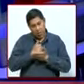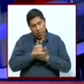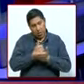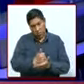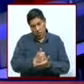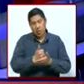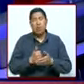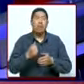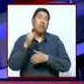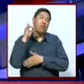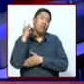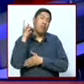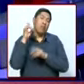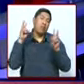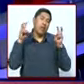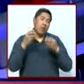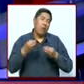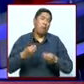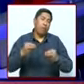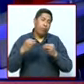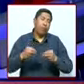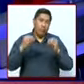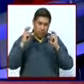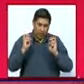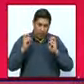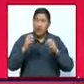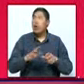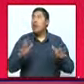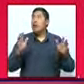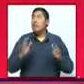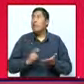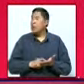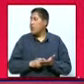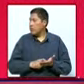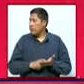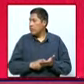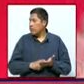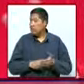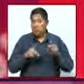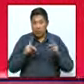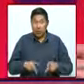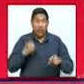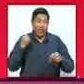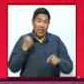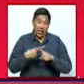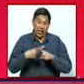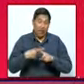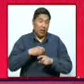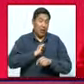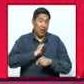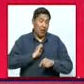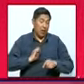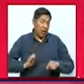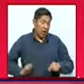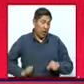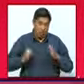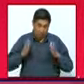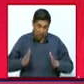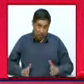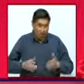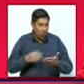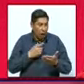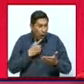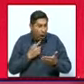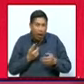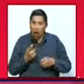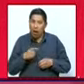este tema comercial, que es tan importante. Exacto, por eso es que personas que son ex embajadores, por ejemplo, han visto con muy buenos ojos